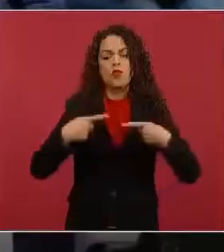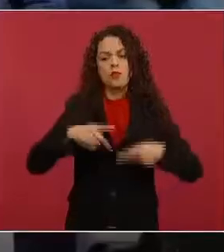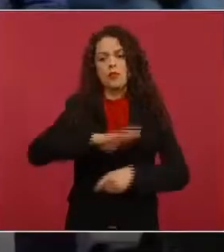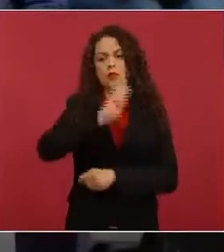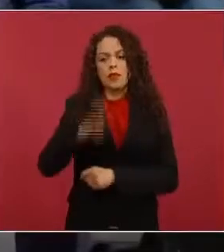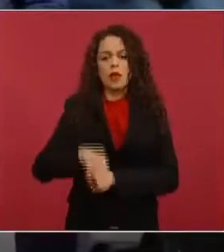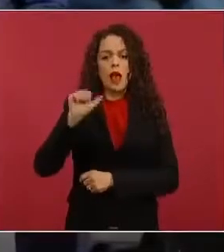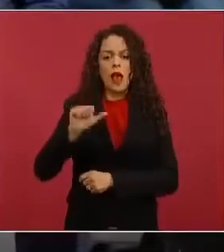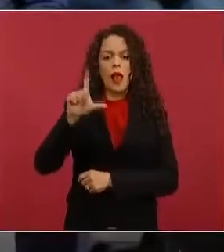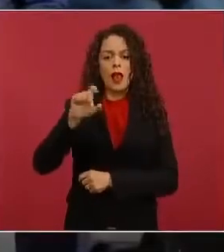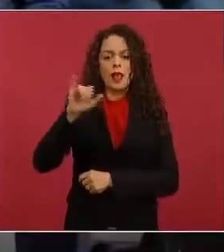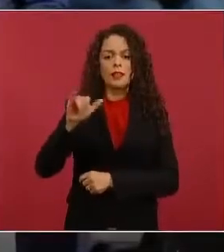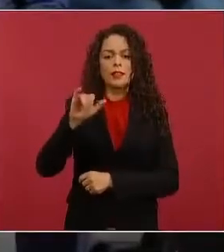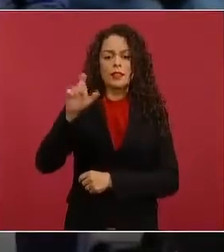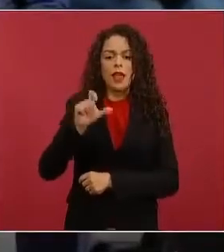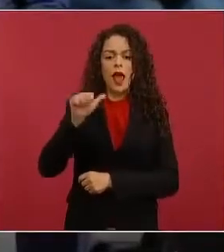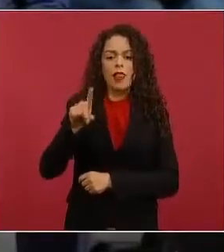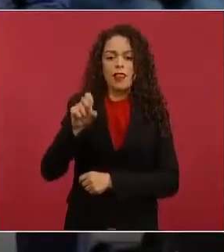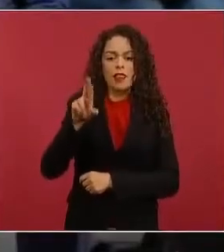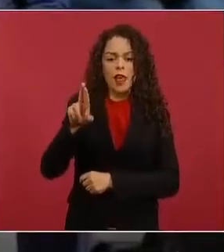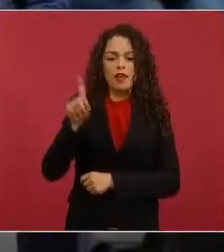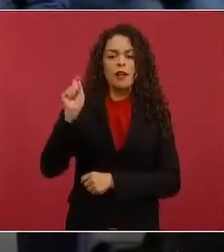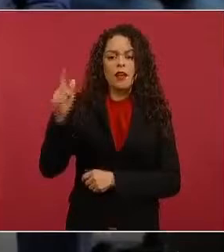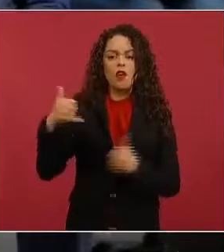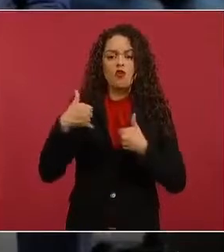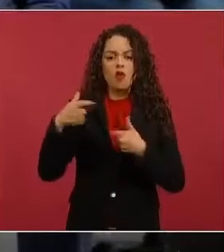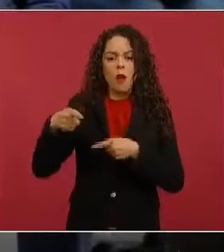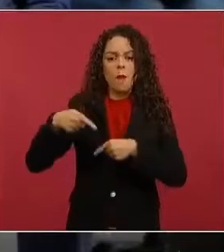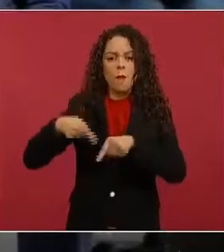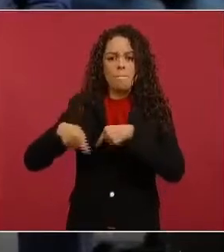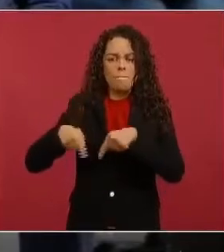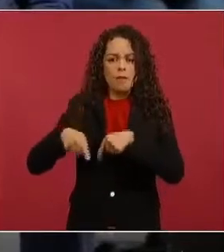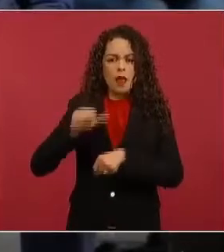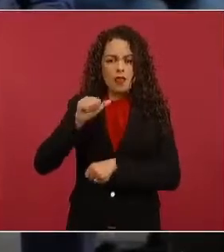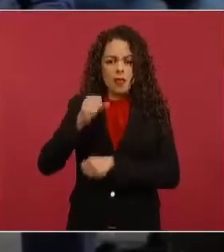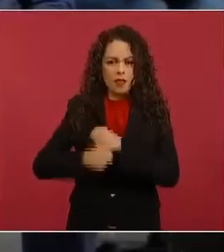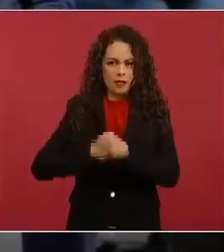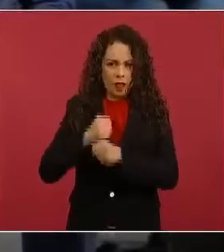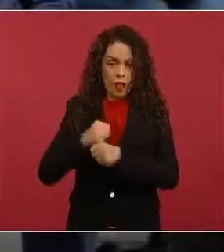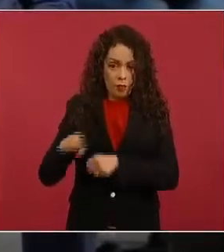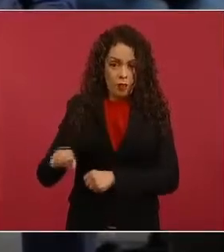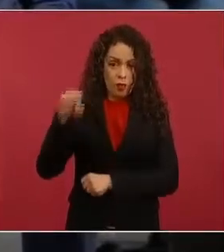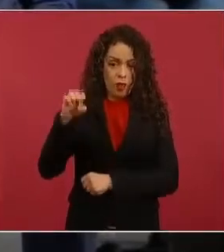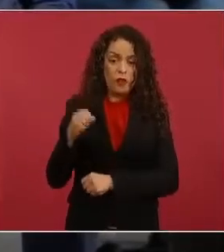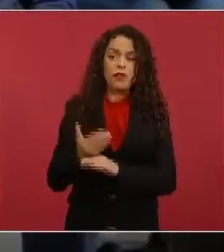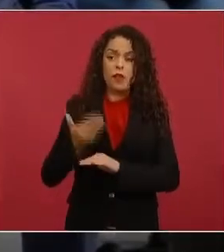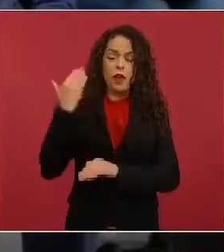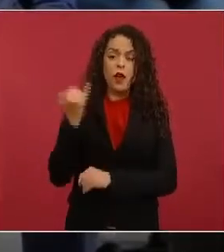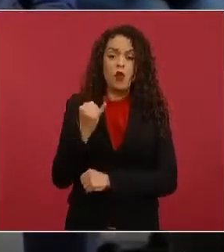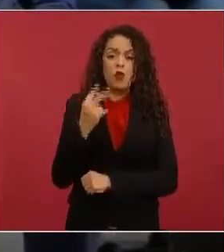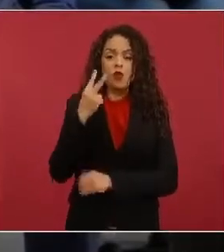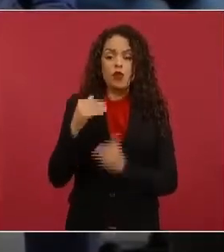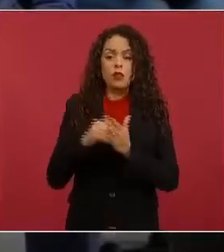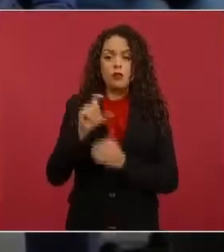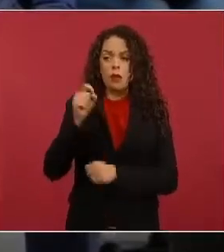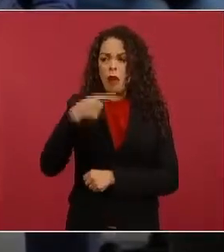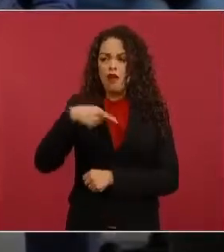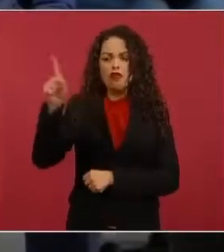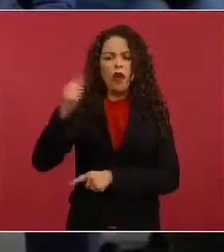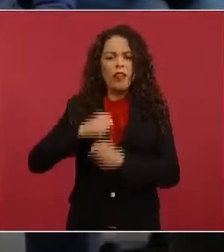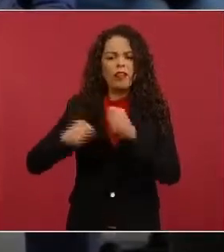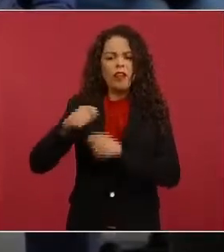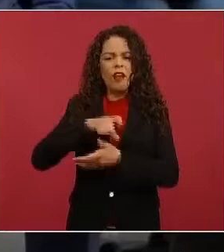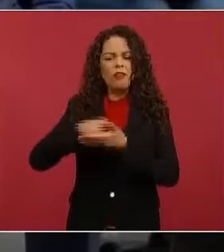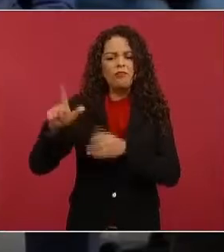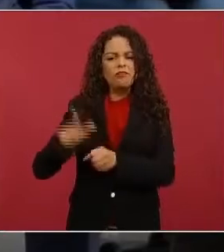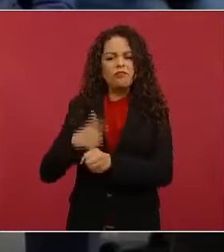Alexander Martínez Gómez, un joven futbolista de 16 años, en junio de 2020, tras salir a la tienda por un refresco en compañía